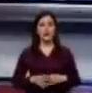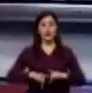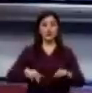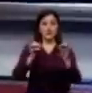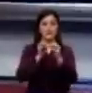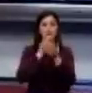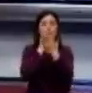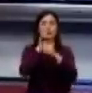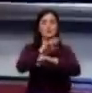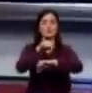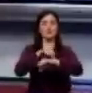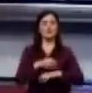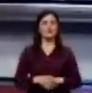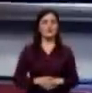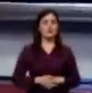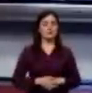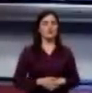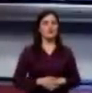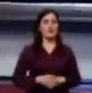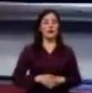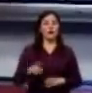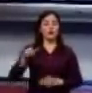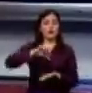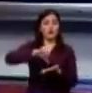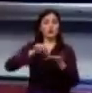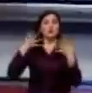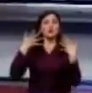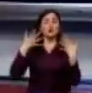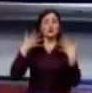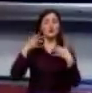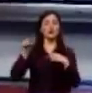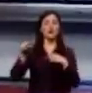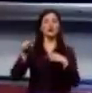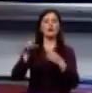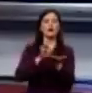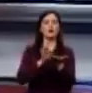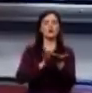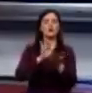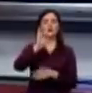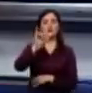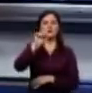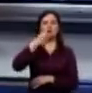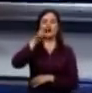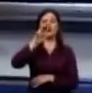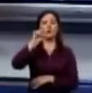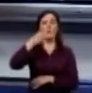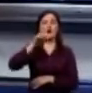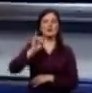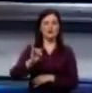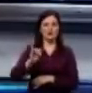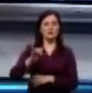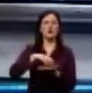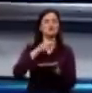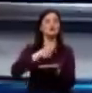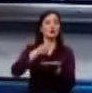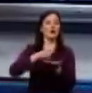Seguimos informando en 24 horas. Un hombre de 50 años asesinó a su esposa y luego se suicidó. El hecho ocurrió en Yaguachi, provincia del